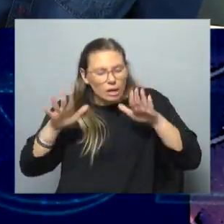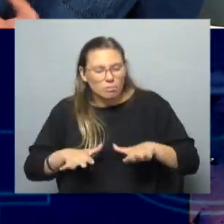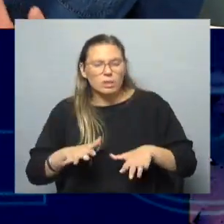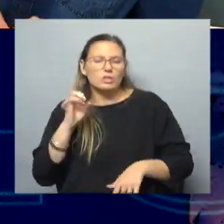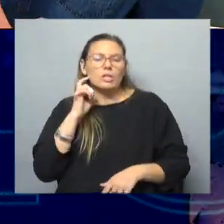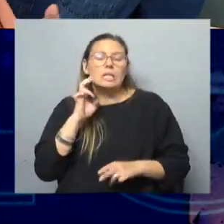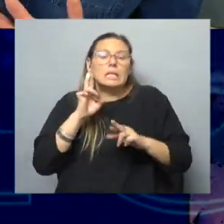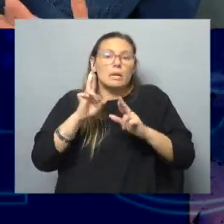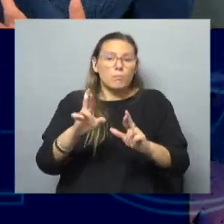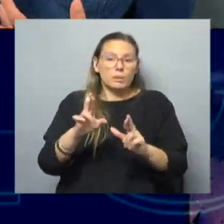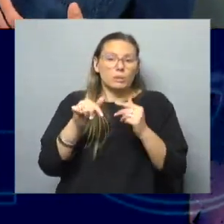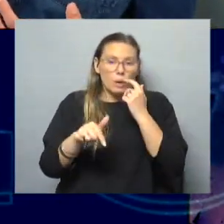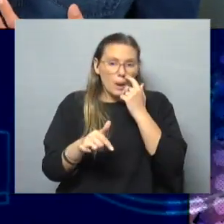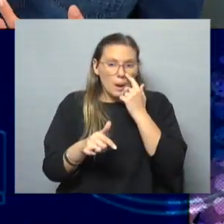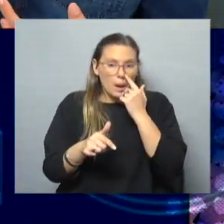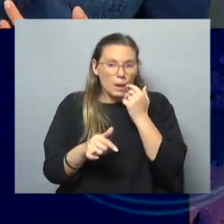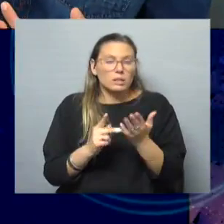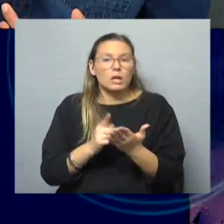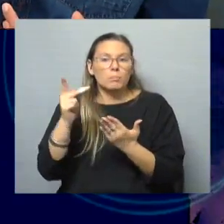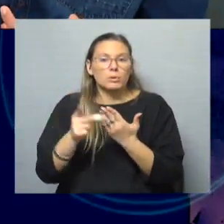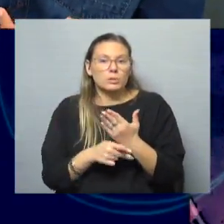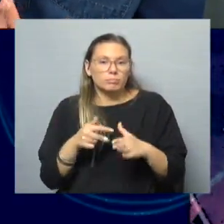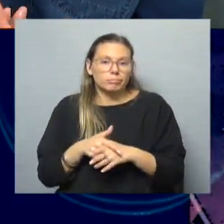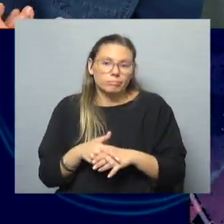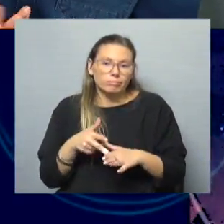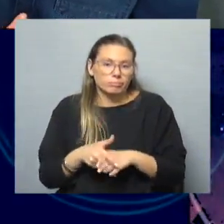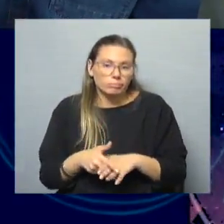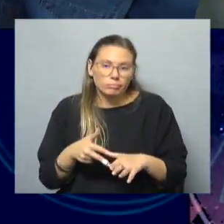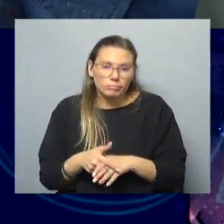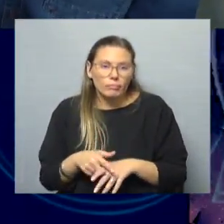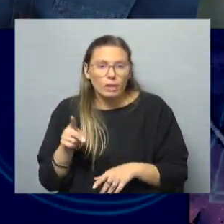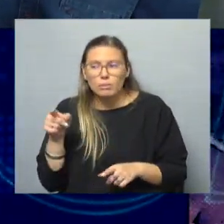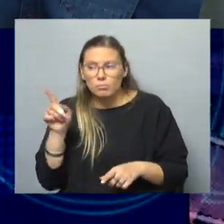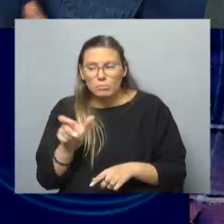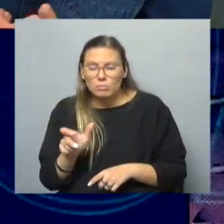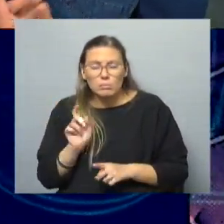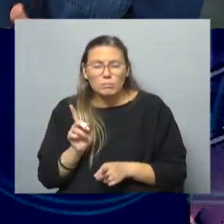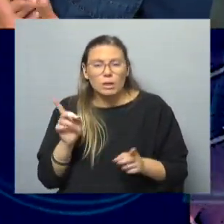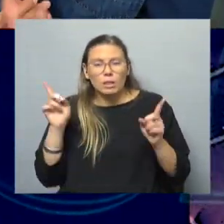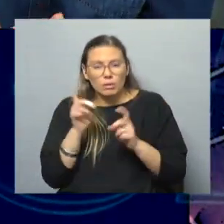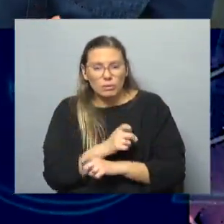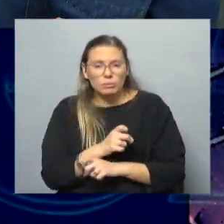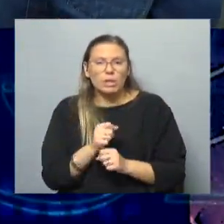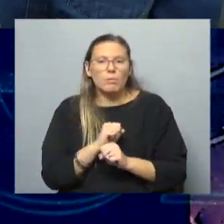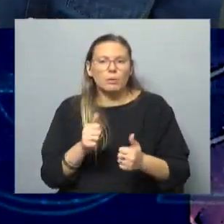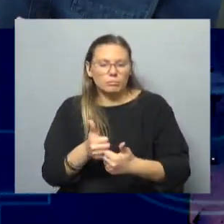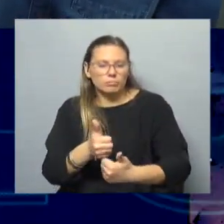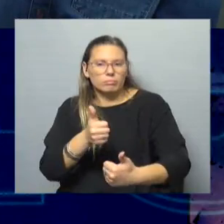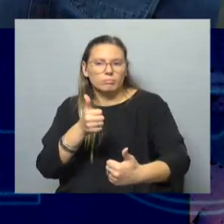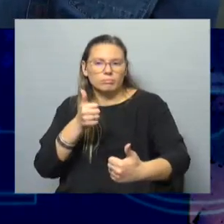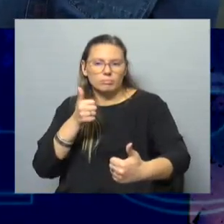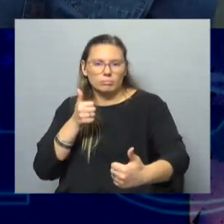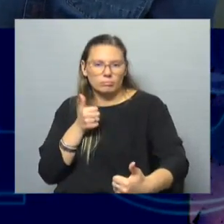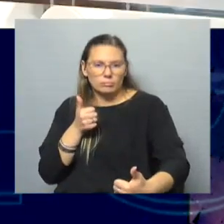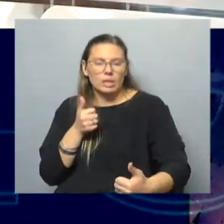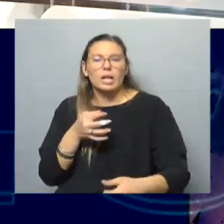grande que en realidad este proyecto se fue como trancando y él mismo fue encontrando dificultades de poder alejarse de la figura. De hecho está